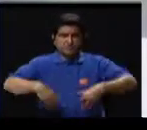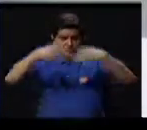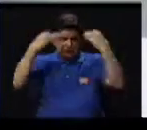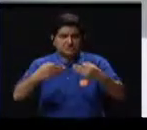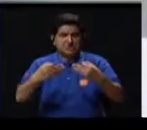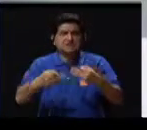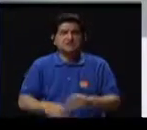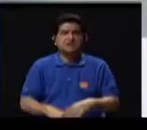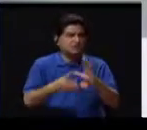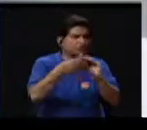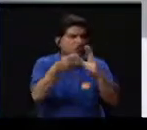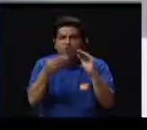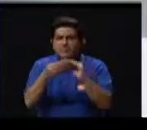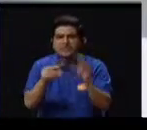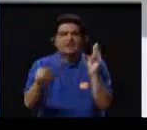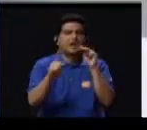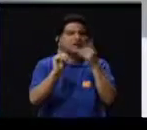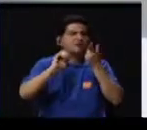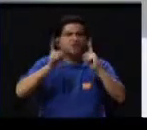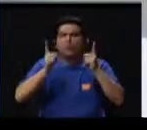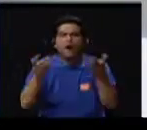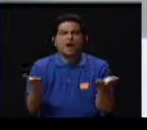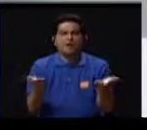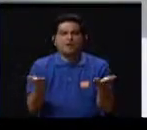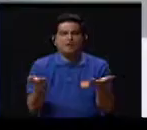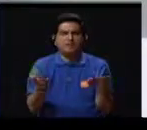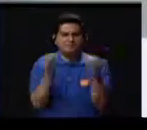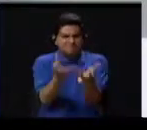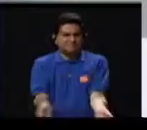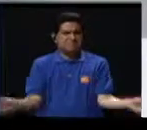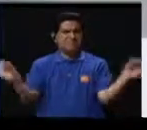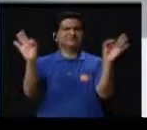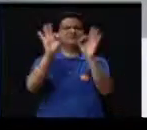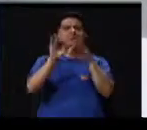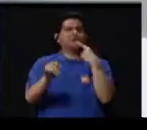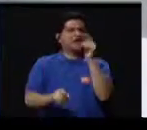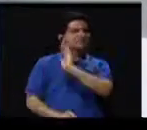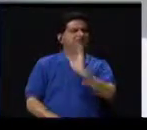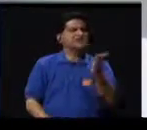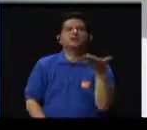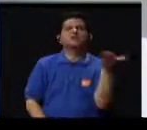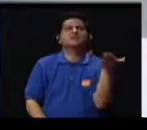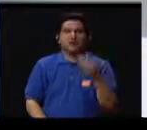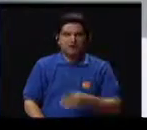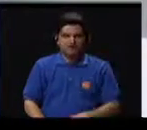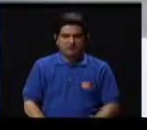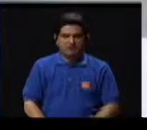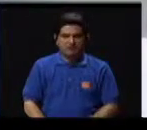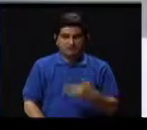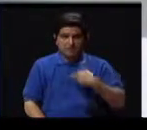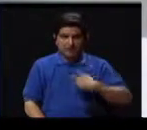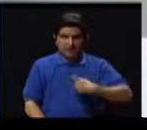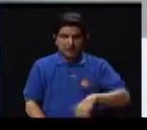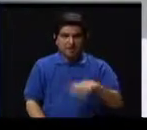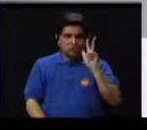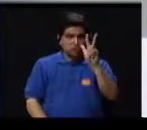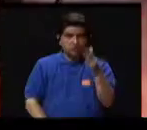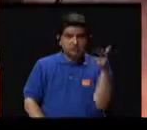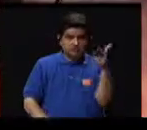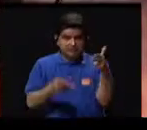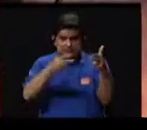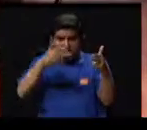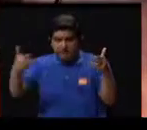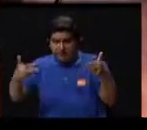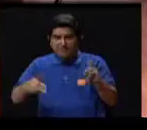decisión de qué mensaje queríamos dar, qué era lo más importante que decían estos niños. Teníamos tres cámaras en